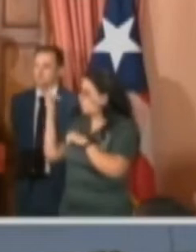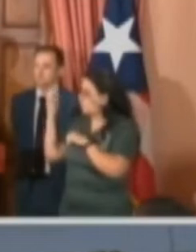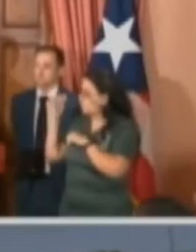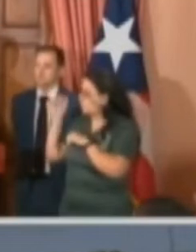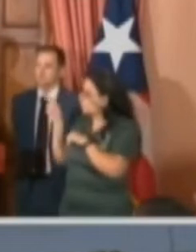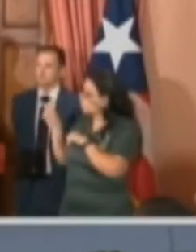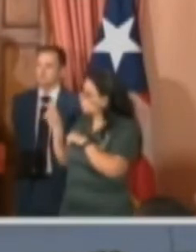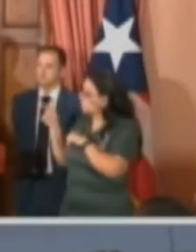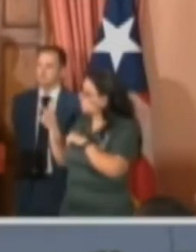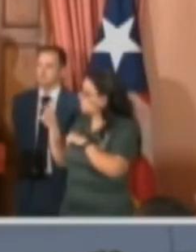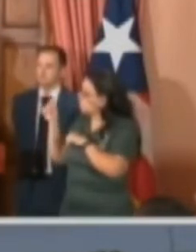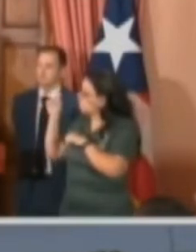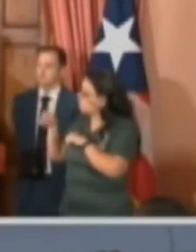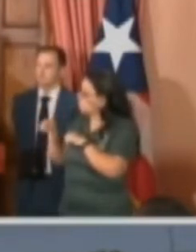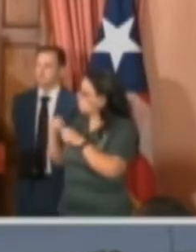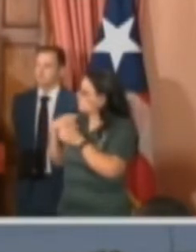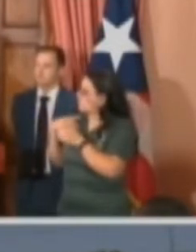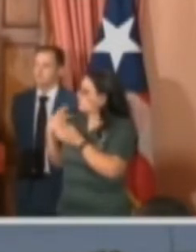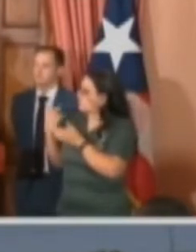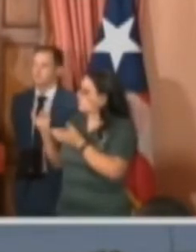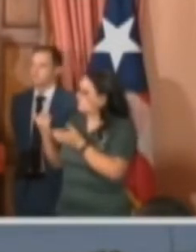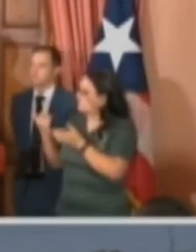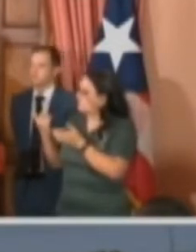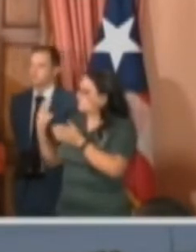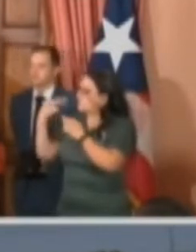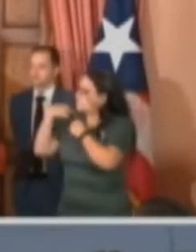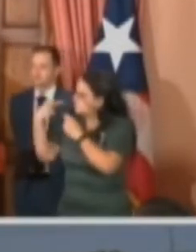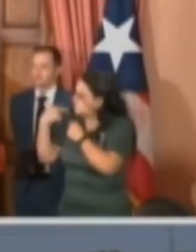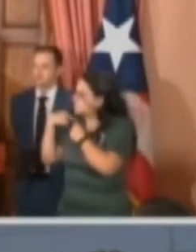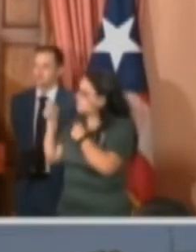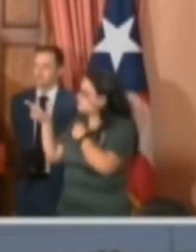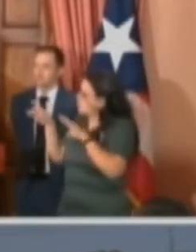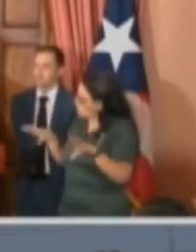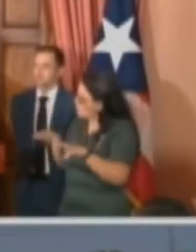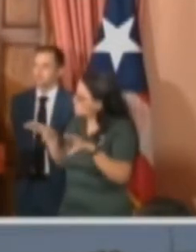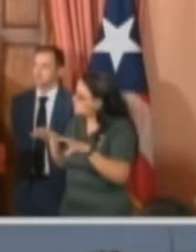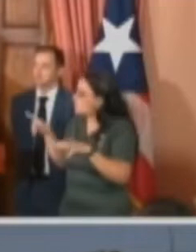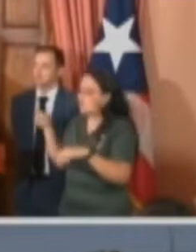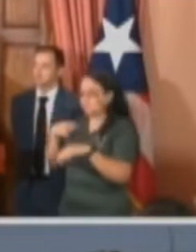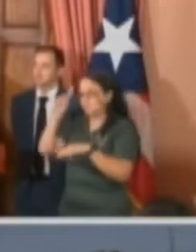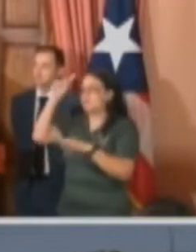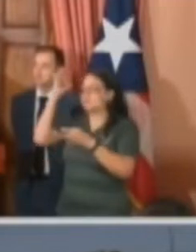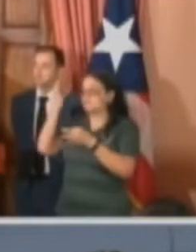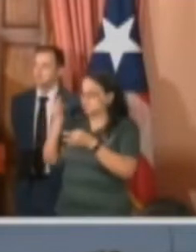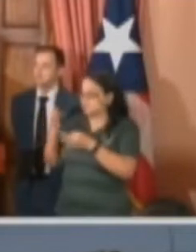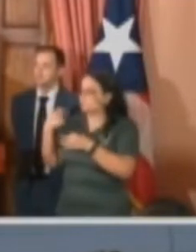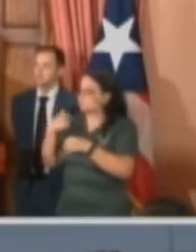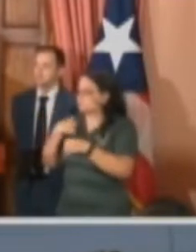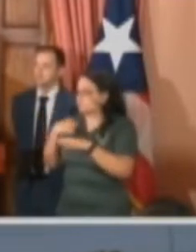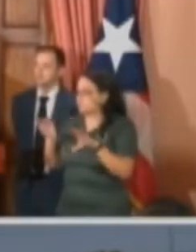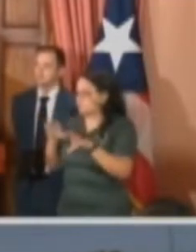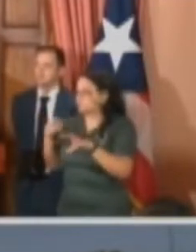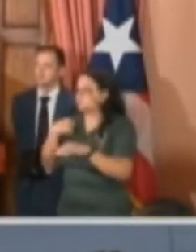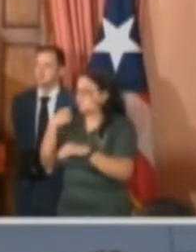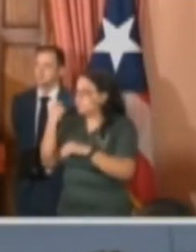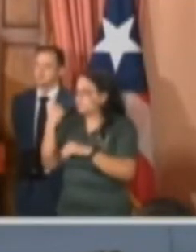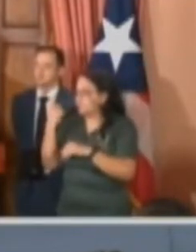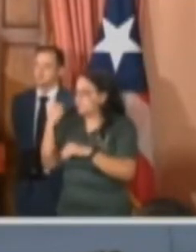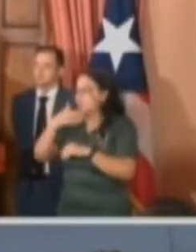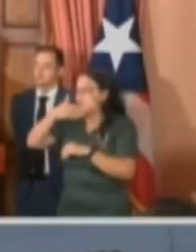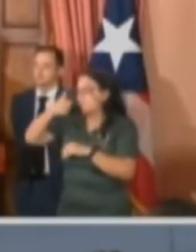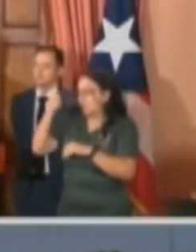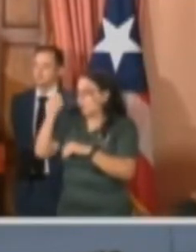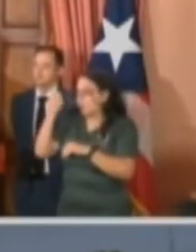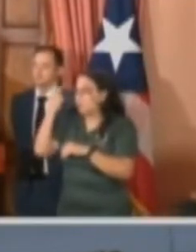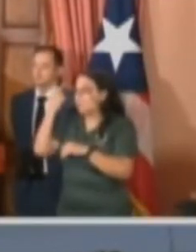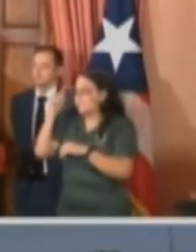a Westinghouse, fui a General Electric, fui a Sears, en mi calidad personal. Y